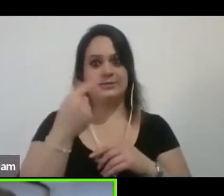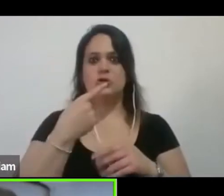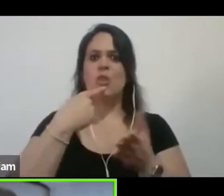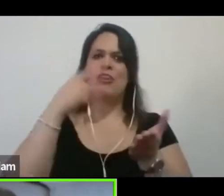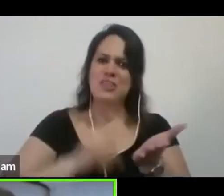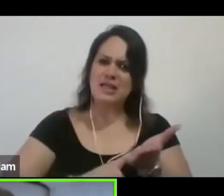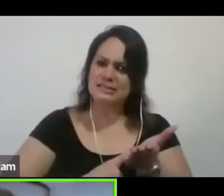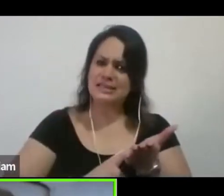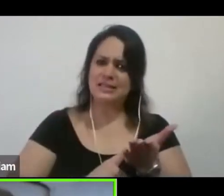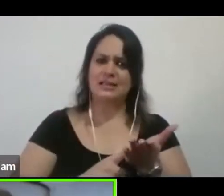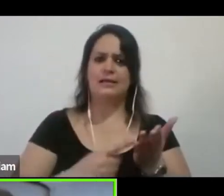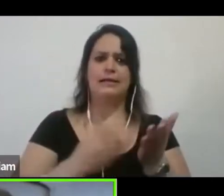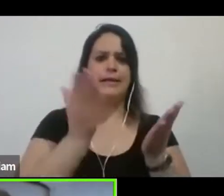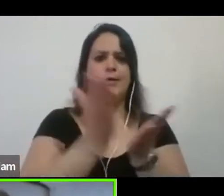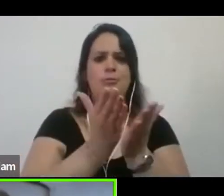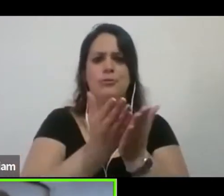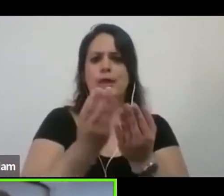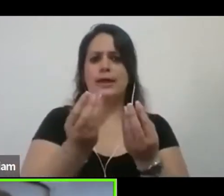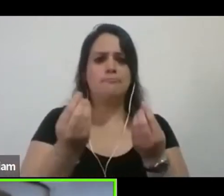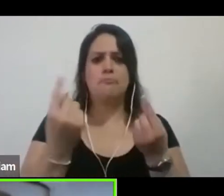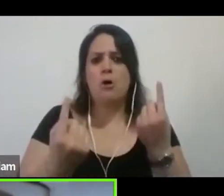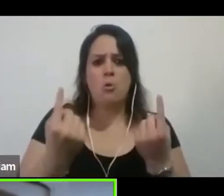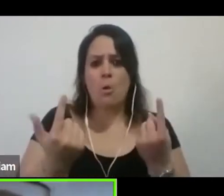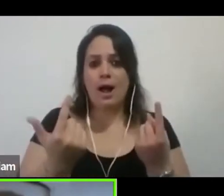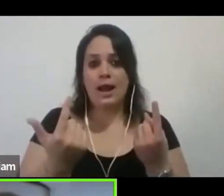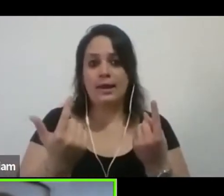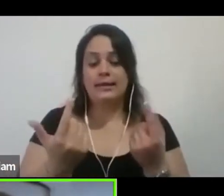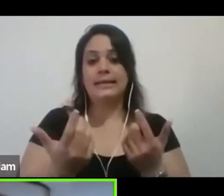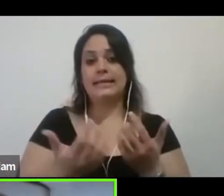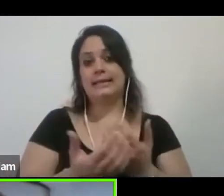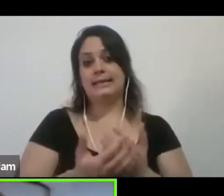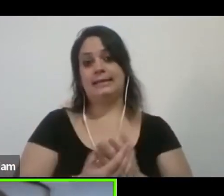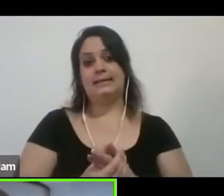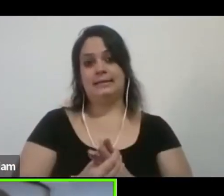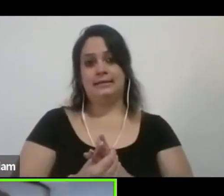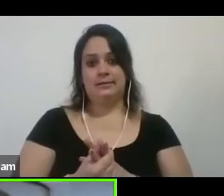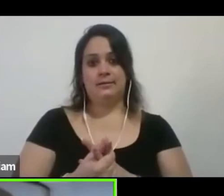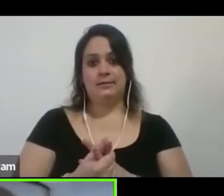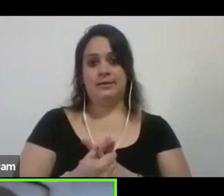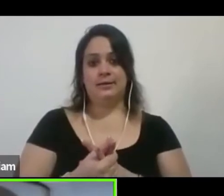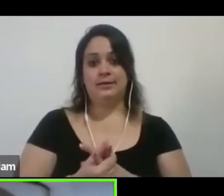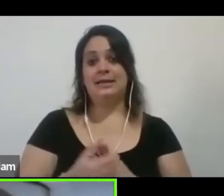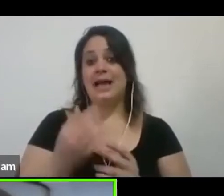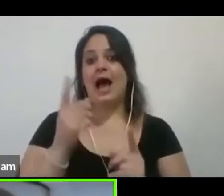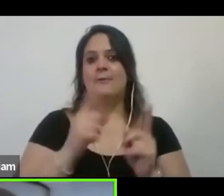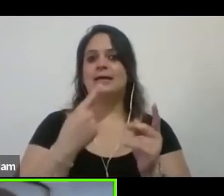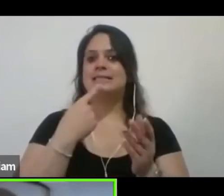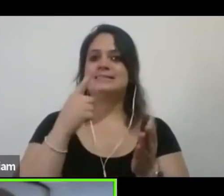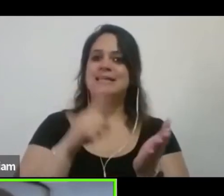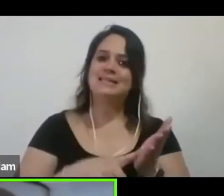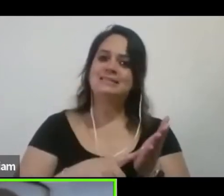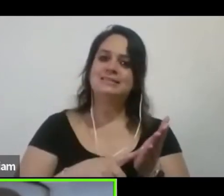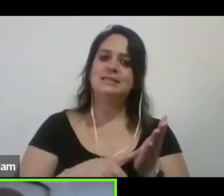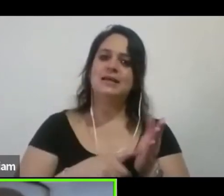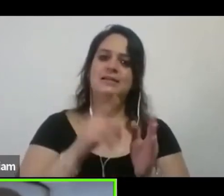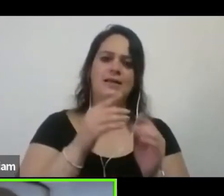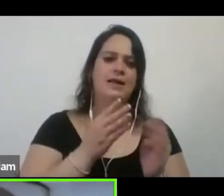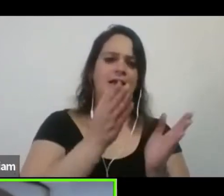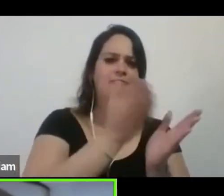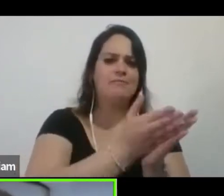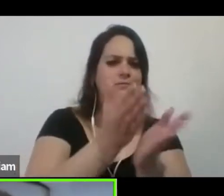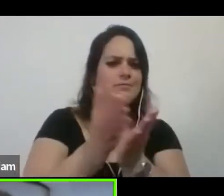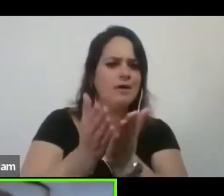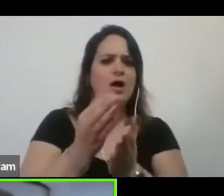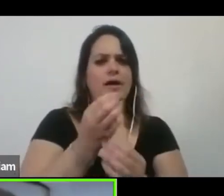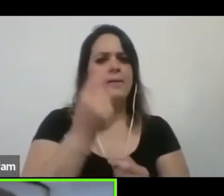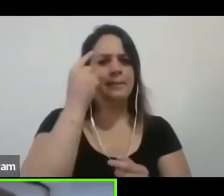decidir alguna elección de estudio, se deciden por algunas carreras porque creen que la